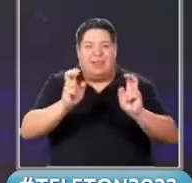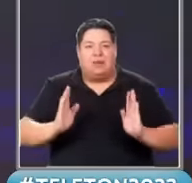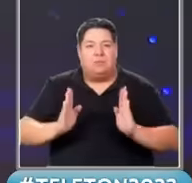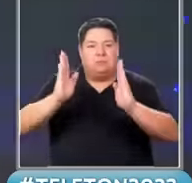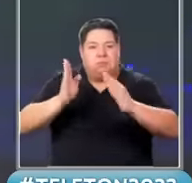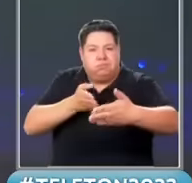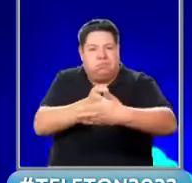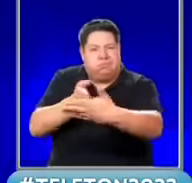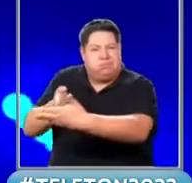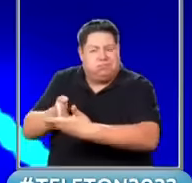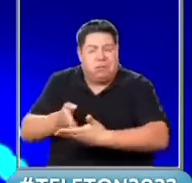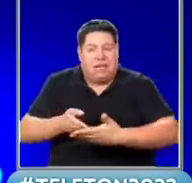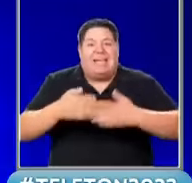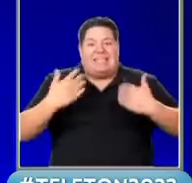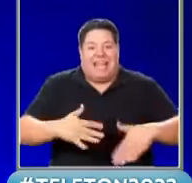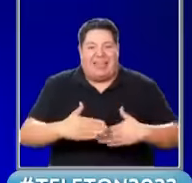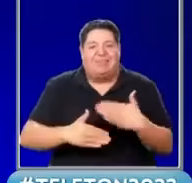arquitectónicas.